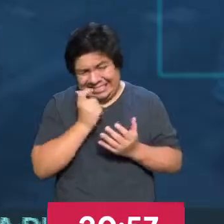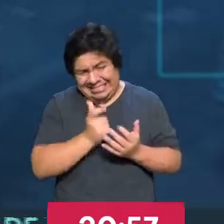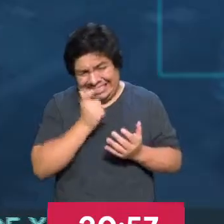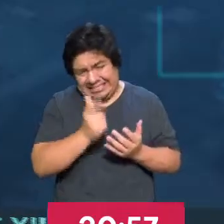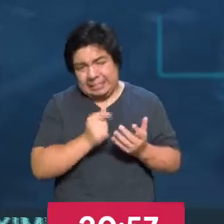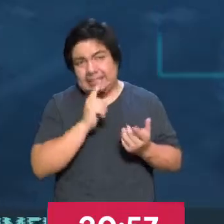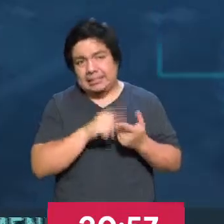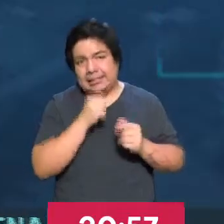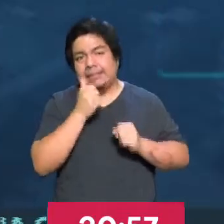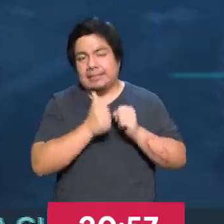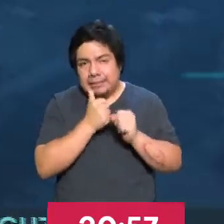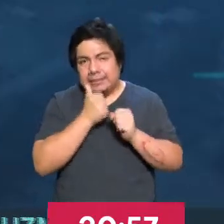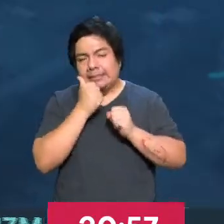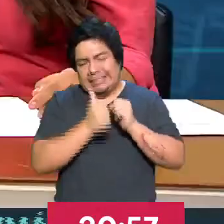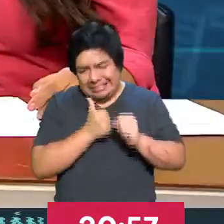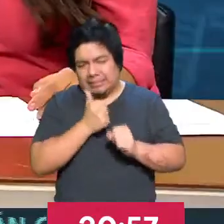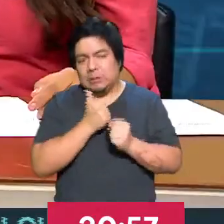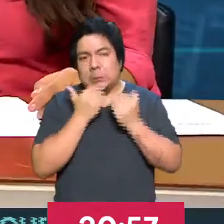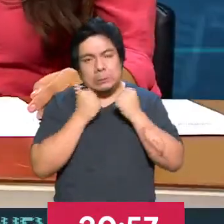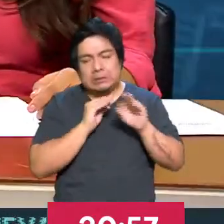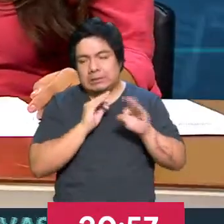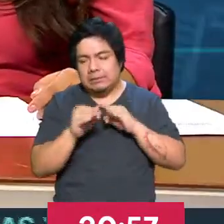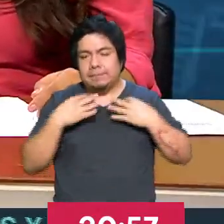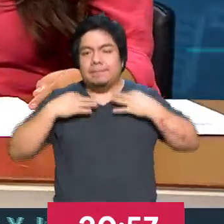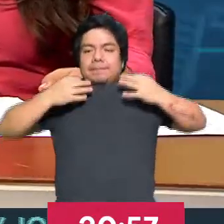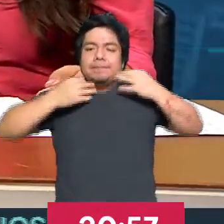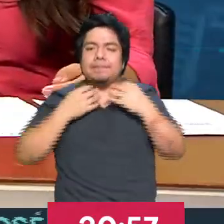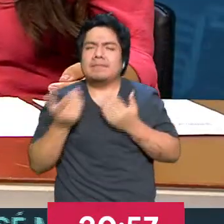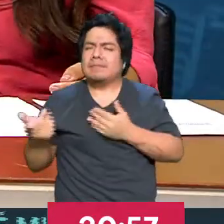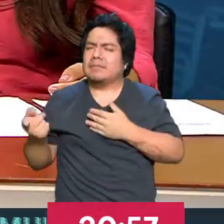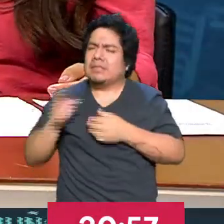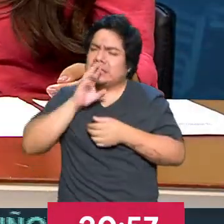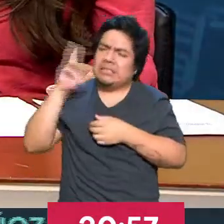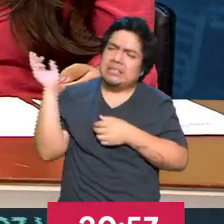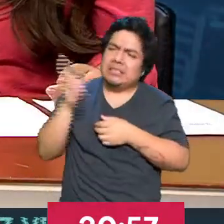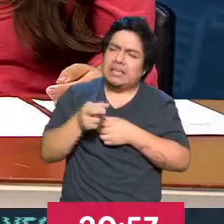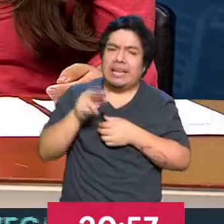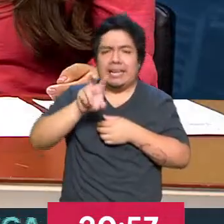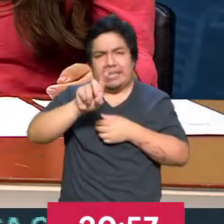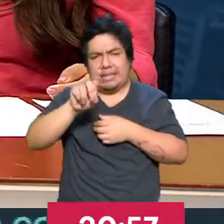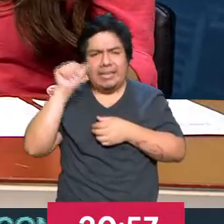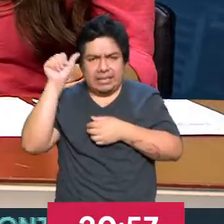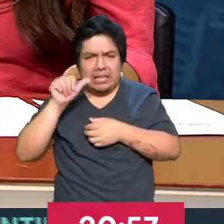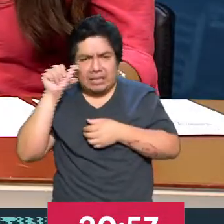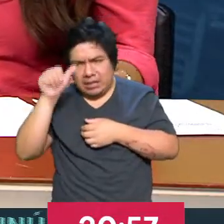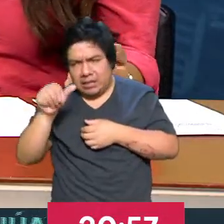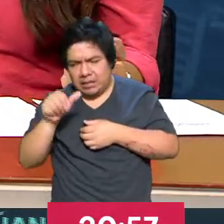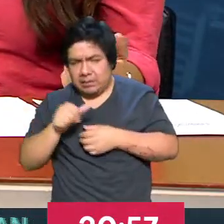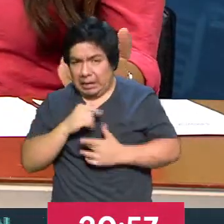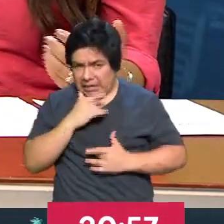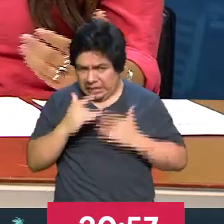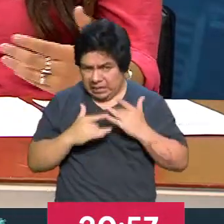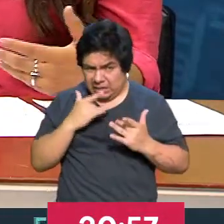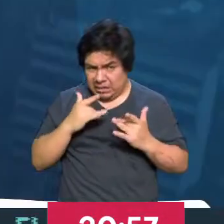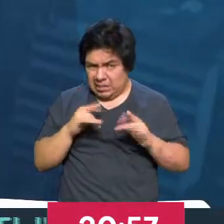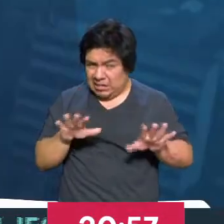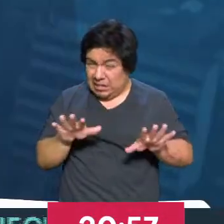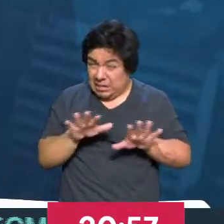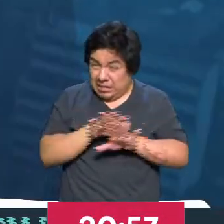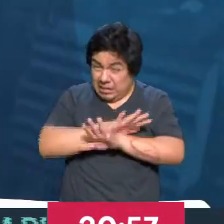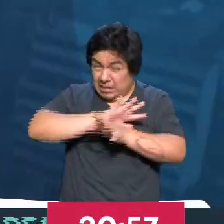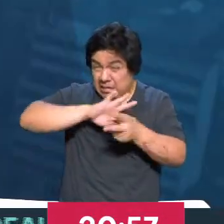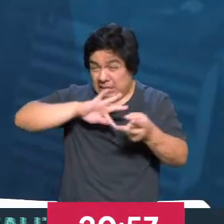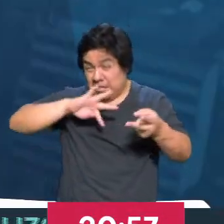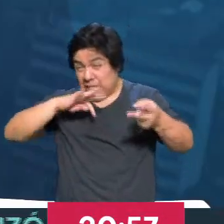soportar los años que estuve sin trabajo. Claro, y esta resolución que se dio el 30 de abril, ¿sientes que ha cambiado ahora el giro del